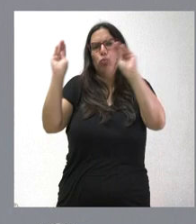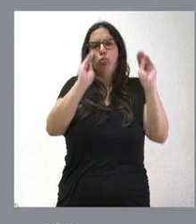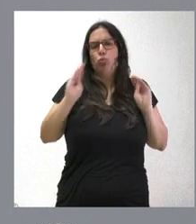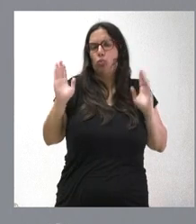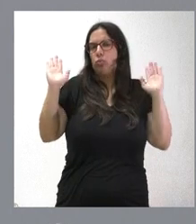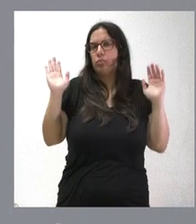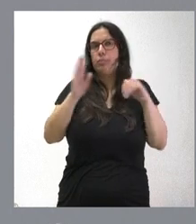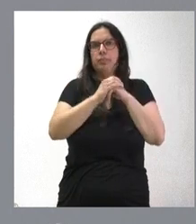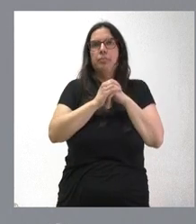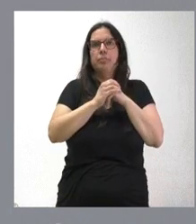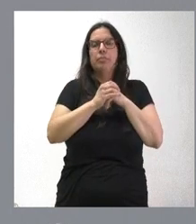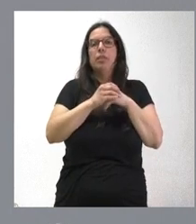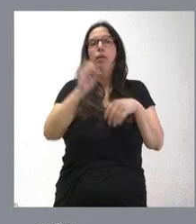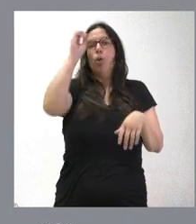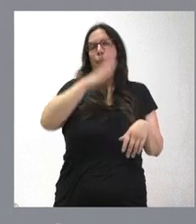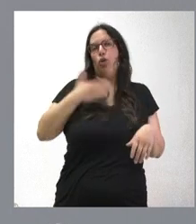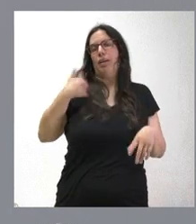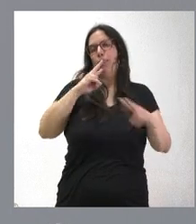me han preguntado por la posición de la junta yo se lo he dicho